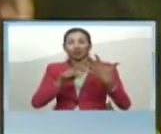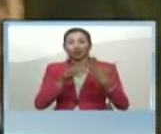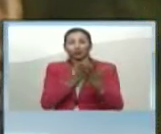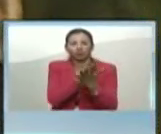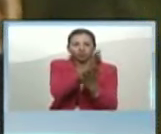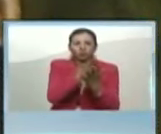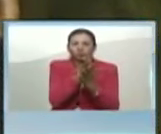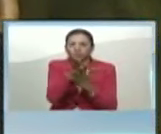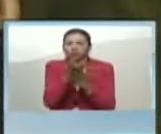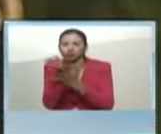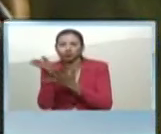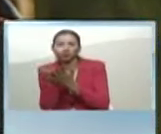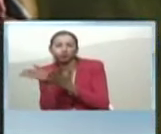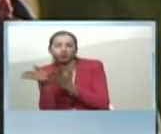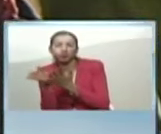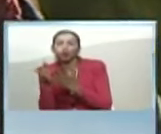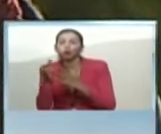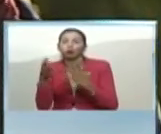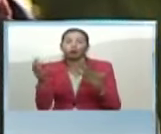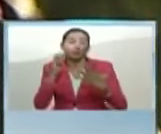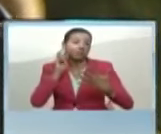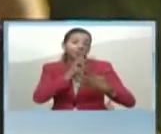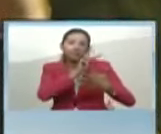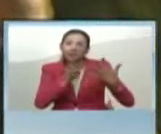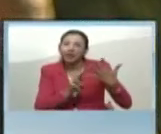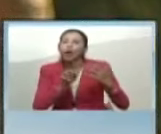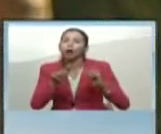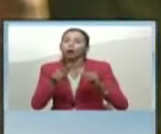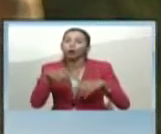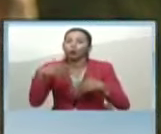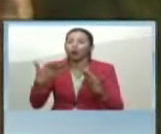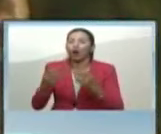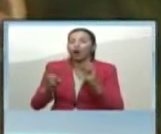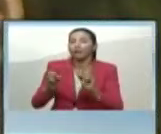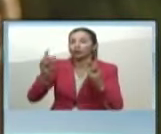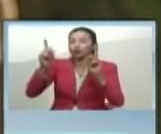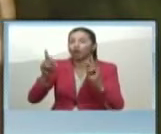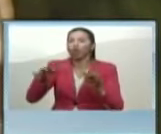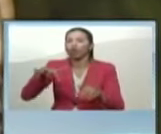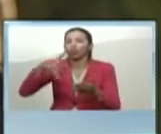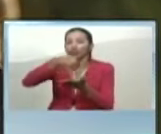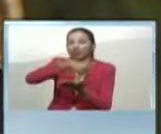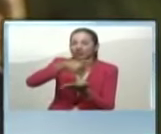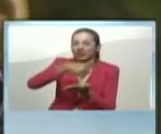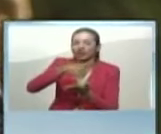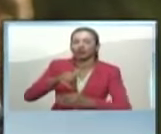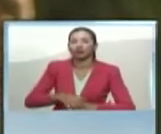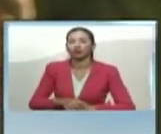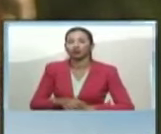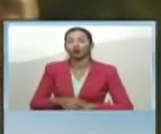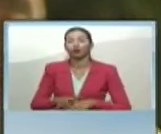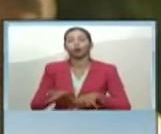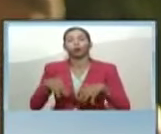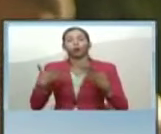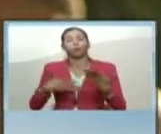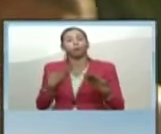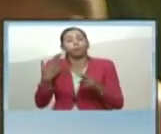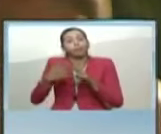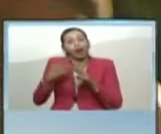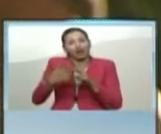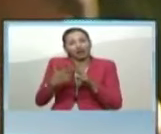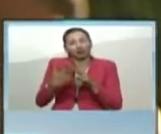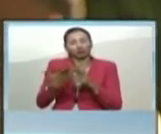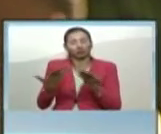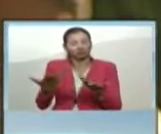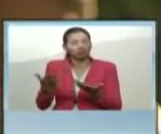de los ejes ve cuáles son sus oportunidades, dónde tenemos debilidades y cuáles pudieran ser las amenazas dentro de nuestro